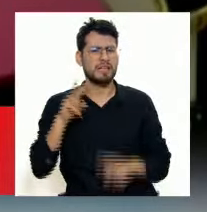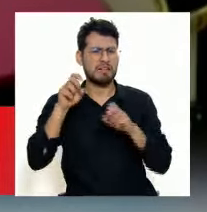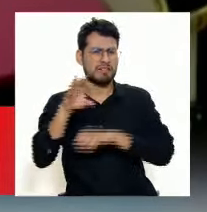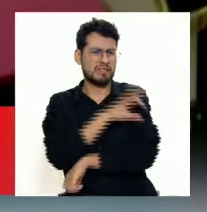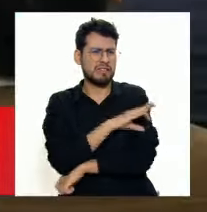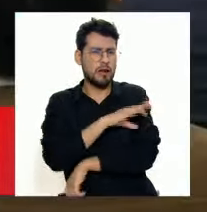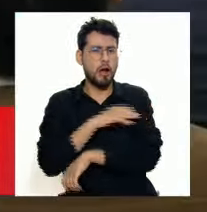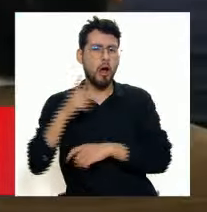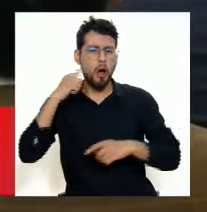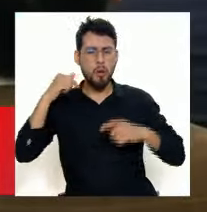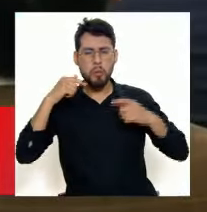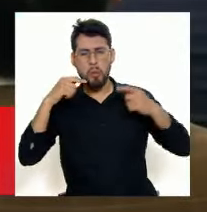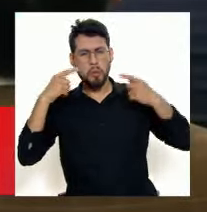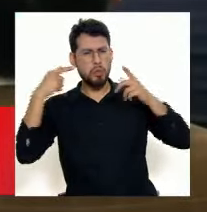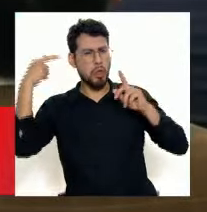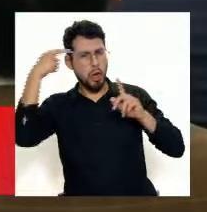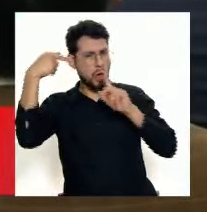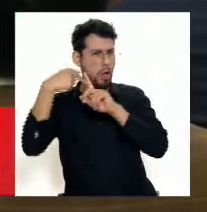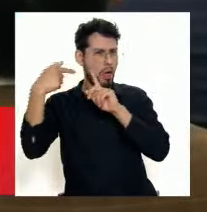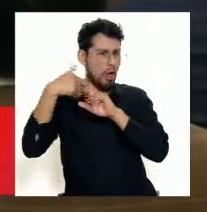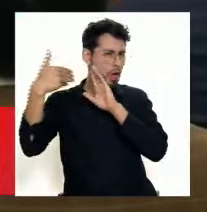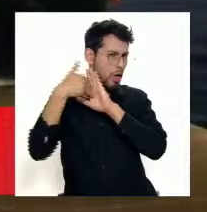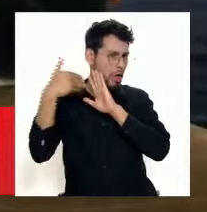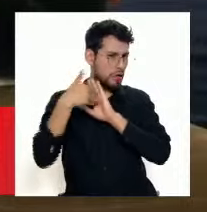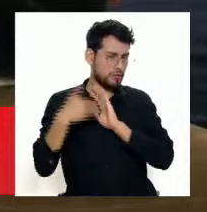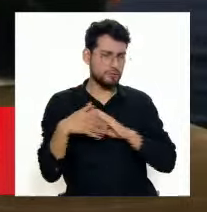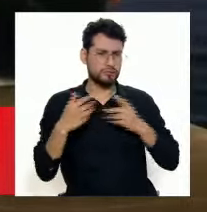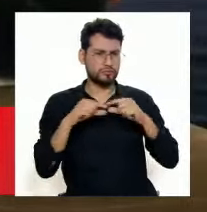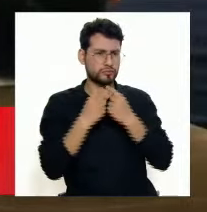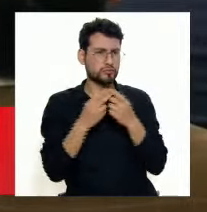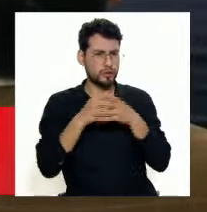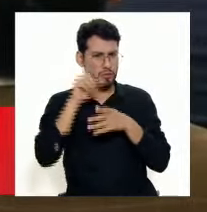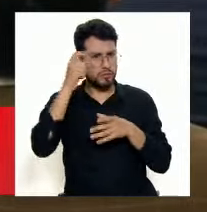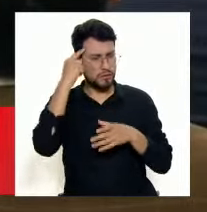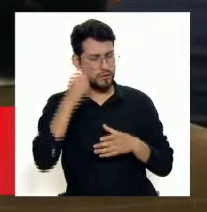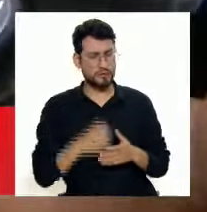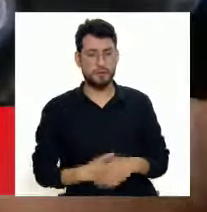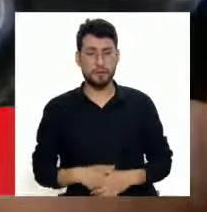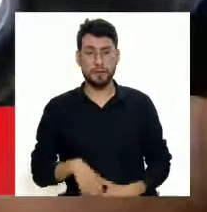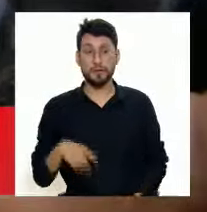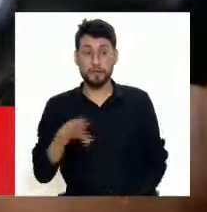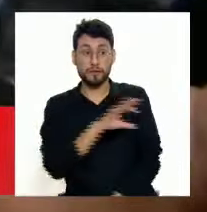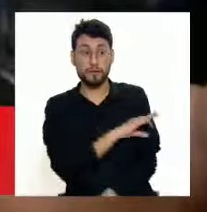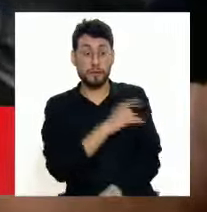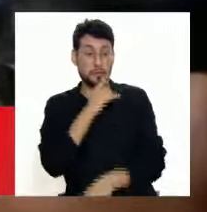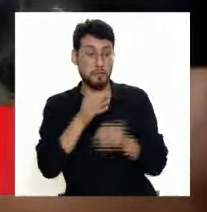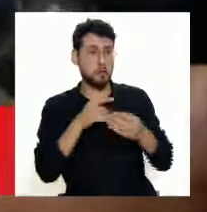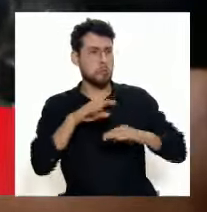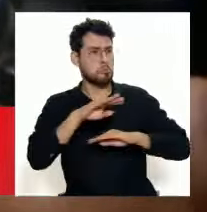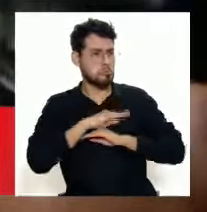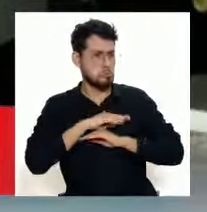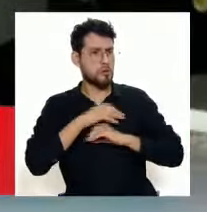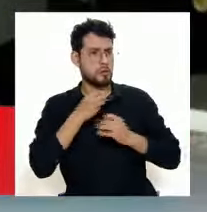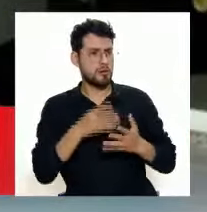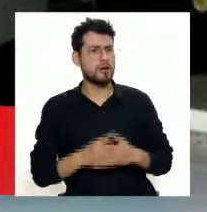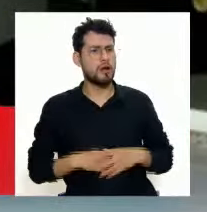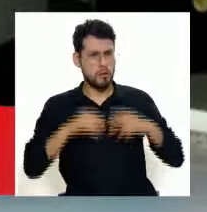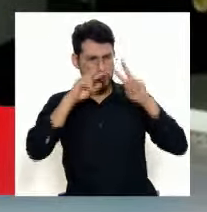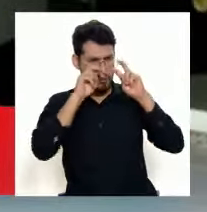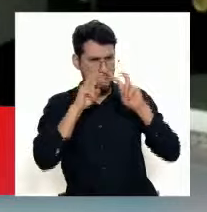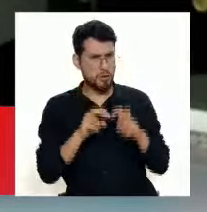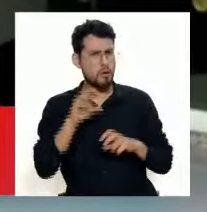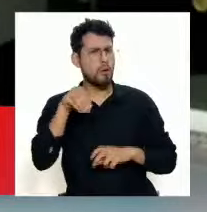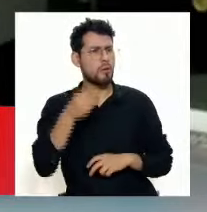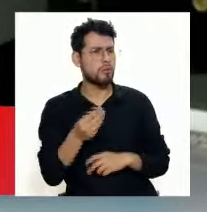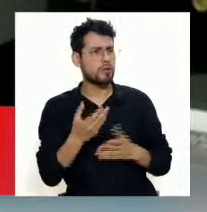armar un circo y de estar obsesionado con ella y con su partido político. Por su parte, José Domingo Pérez dijo estar satisfecho con la